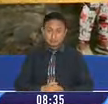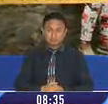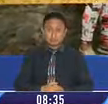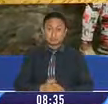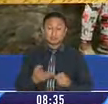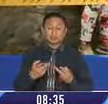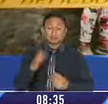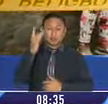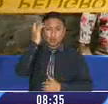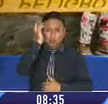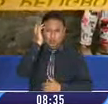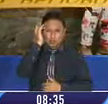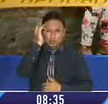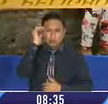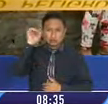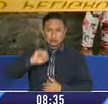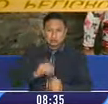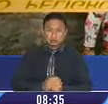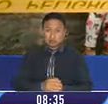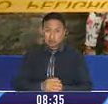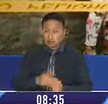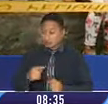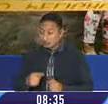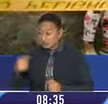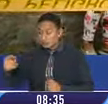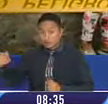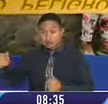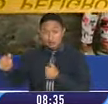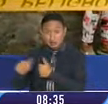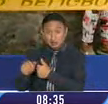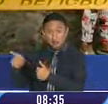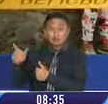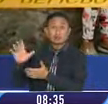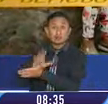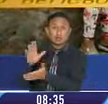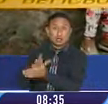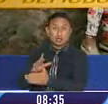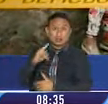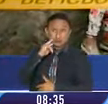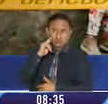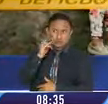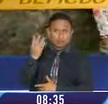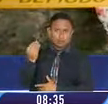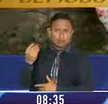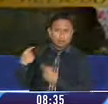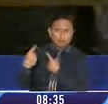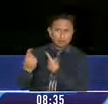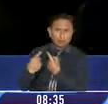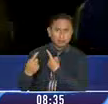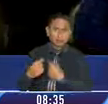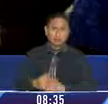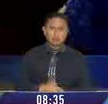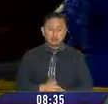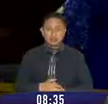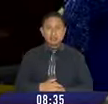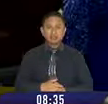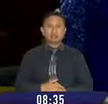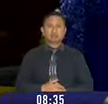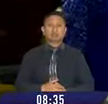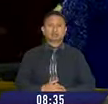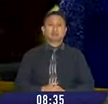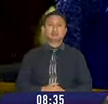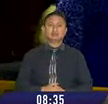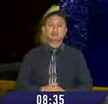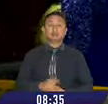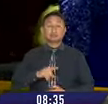también preocupa que solo cruzando la calle está una escuela por donde circulan a diario cientos de niños. La comunidad ha llamado